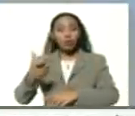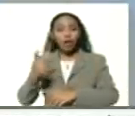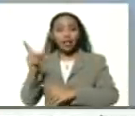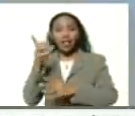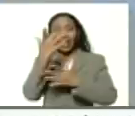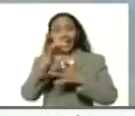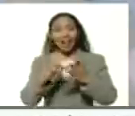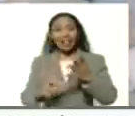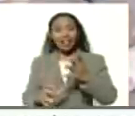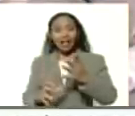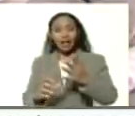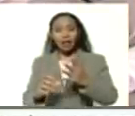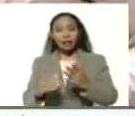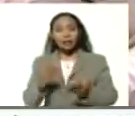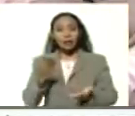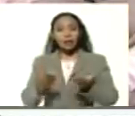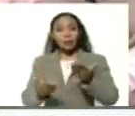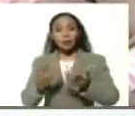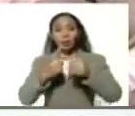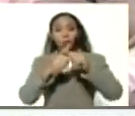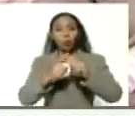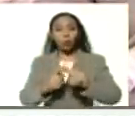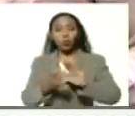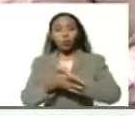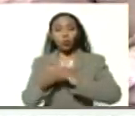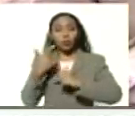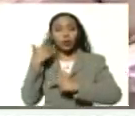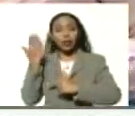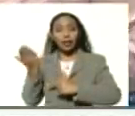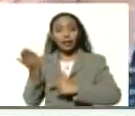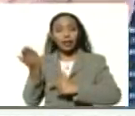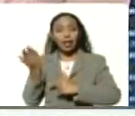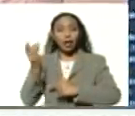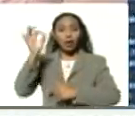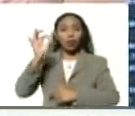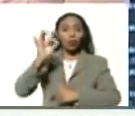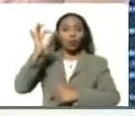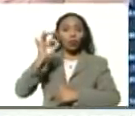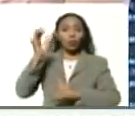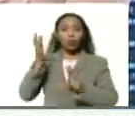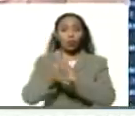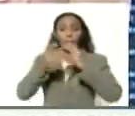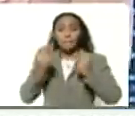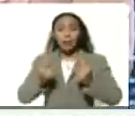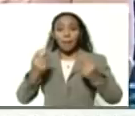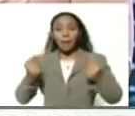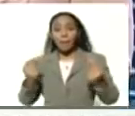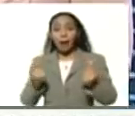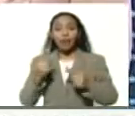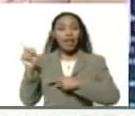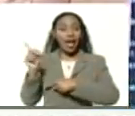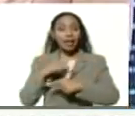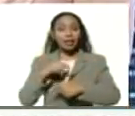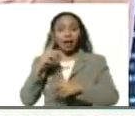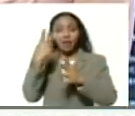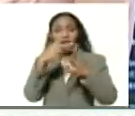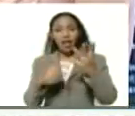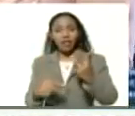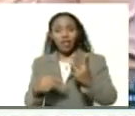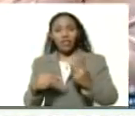característica cualitativa derivada justamente de esta tasa de hiperactividad de la